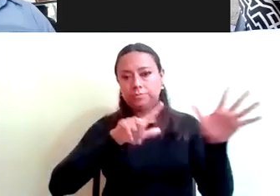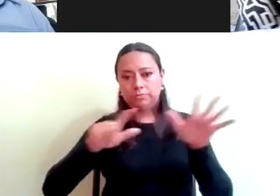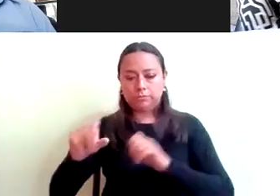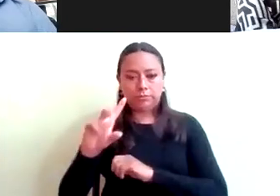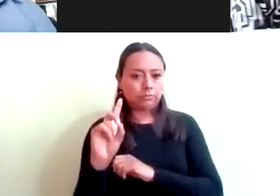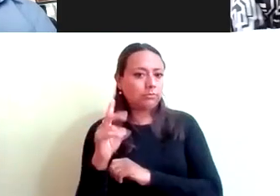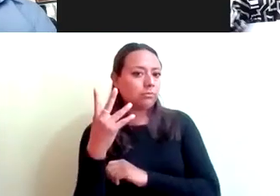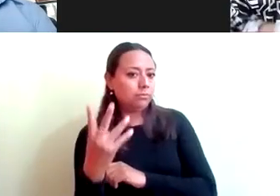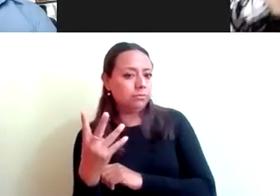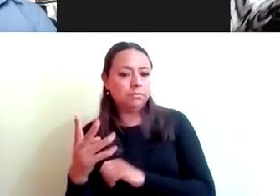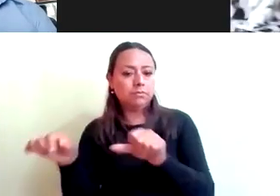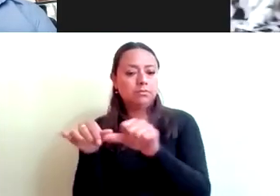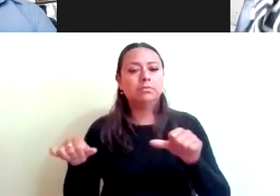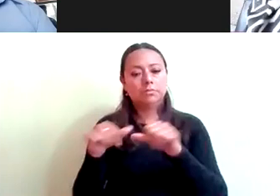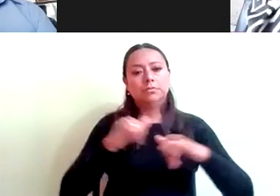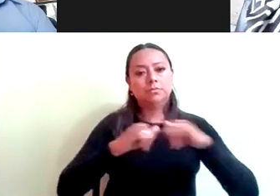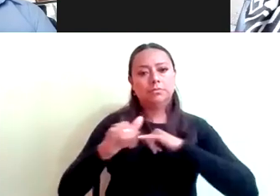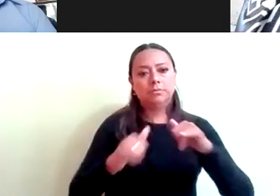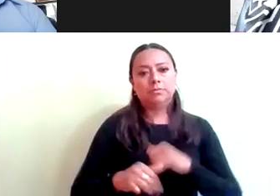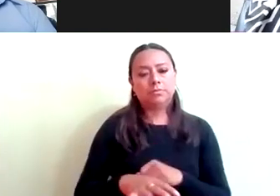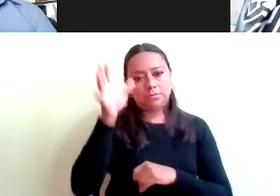territoriales, donde Cuauhtémoc iba al 0%.